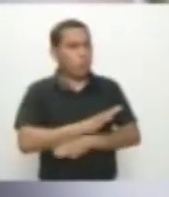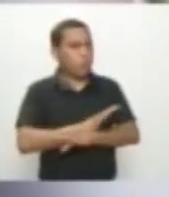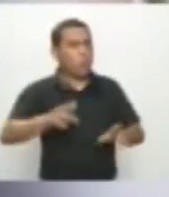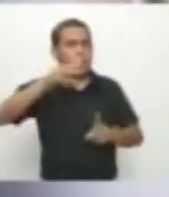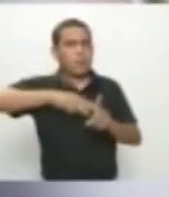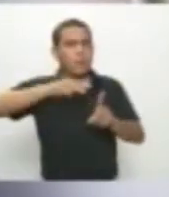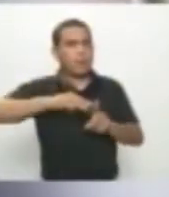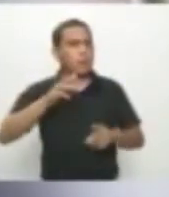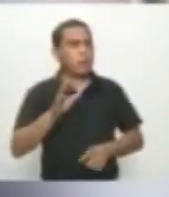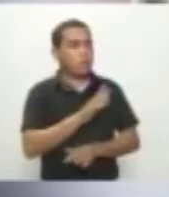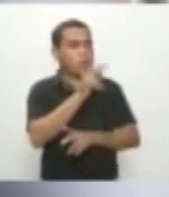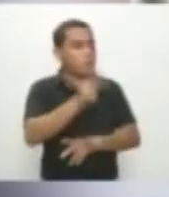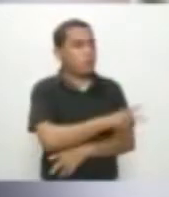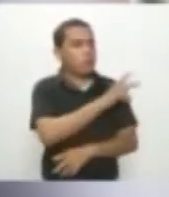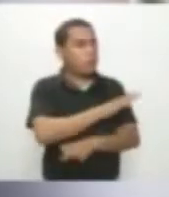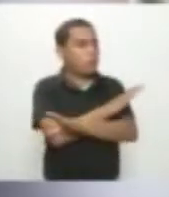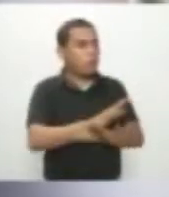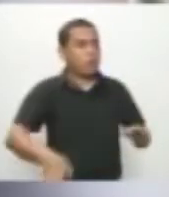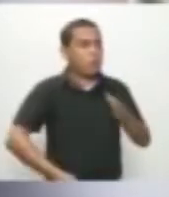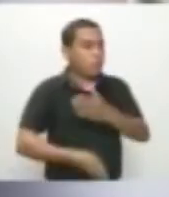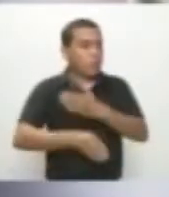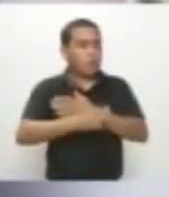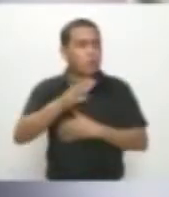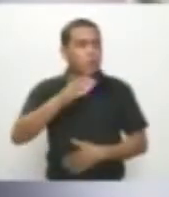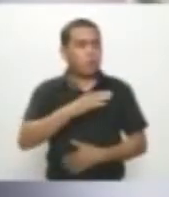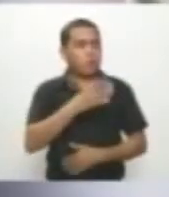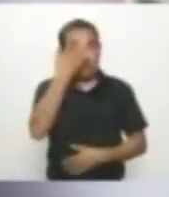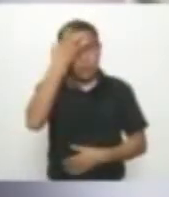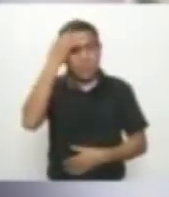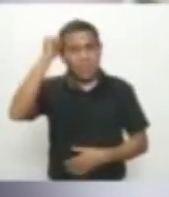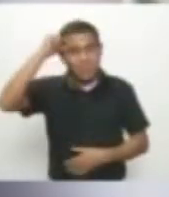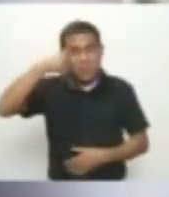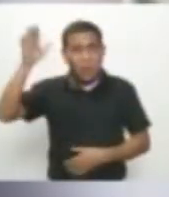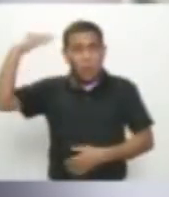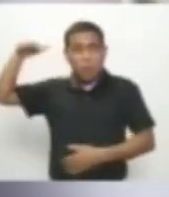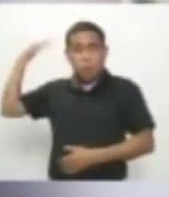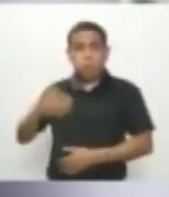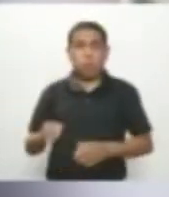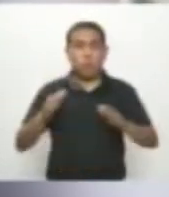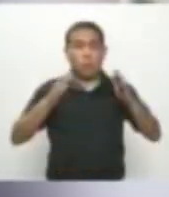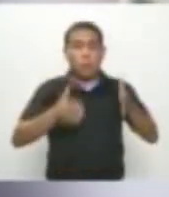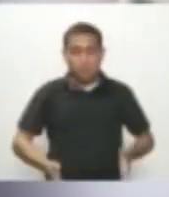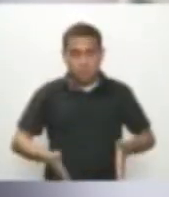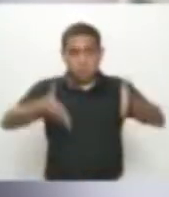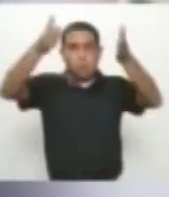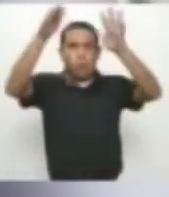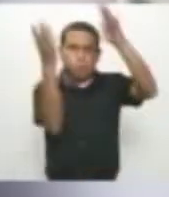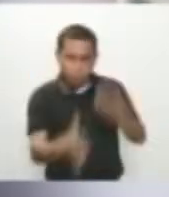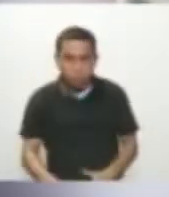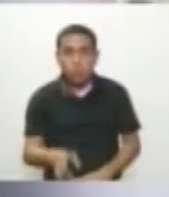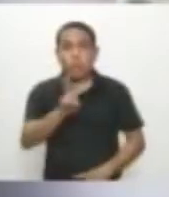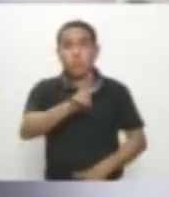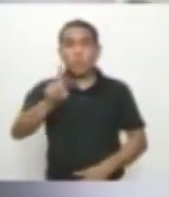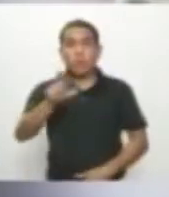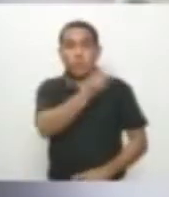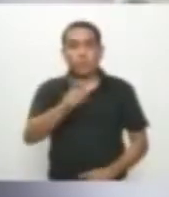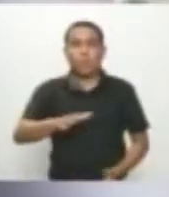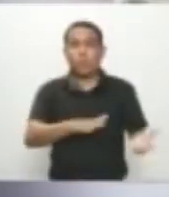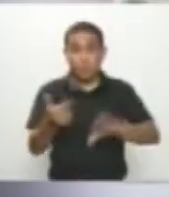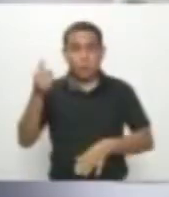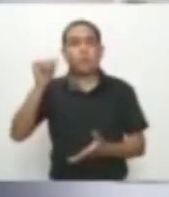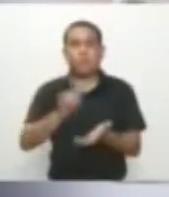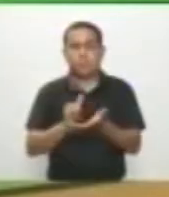3 meses de Manuel Vicente Duque Vázquez por el colapso del edificio Blas de Lezo II, que dejó a 21 obreros